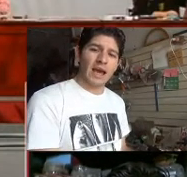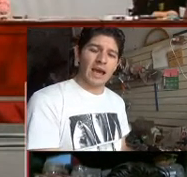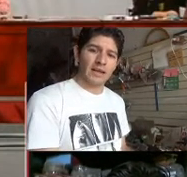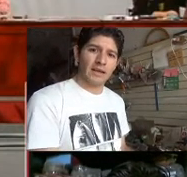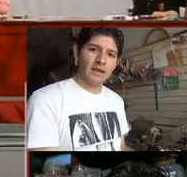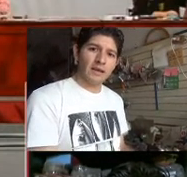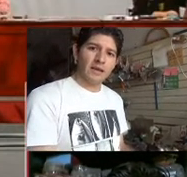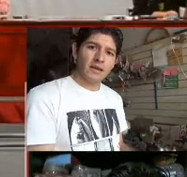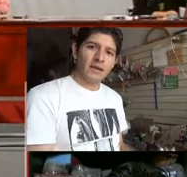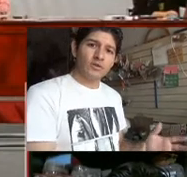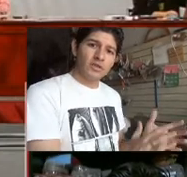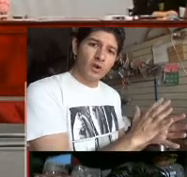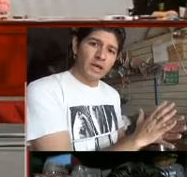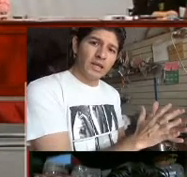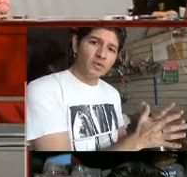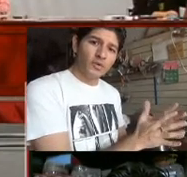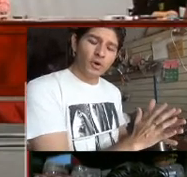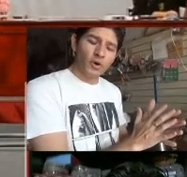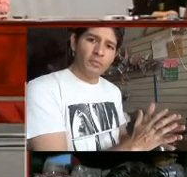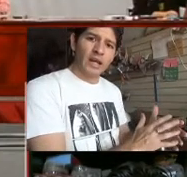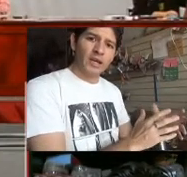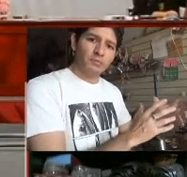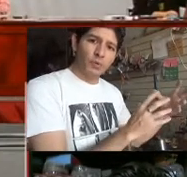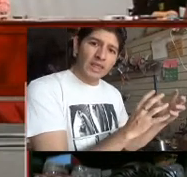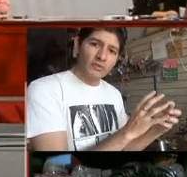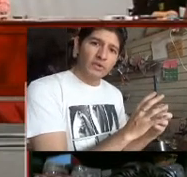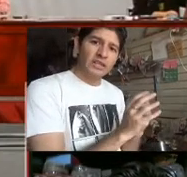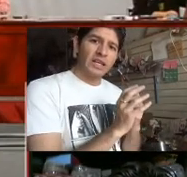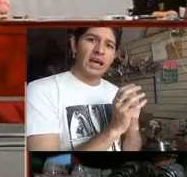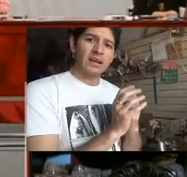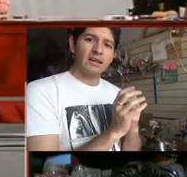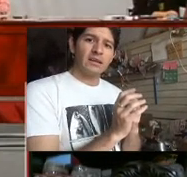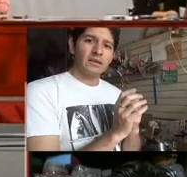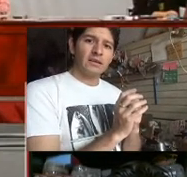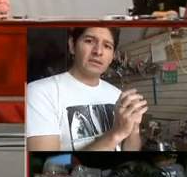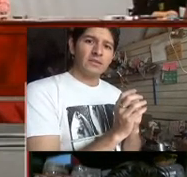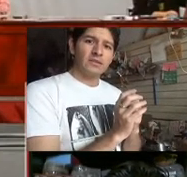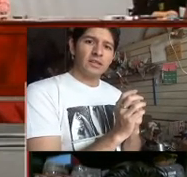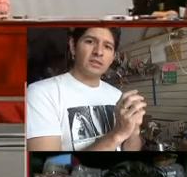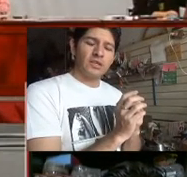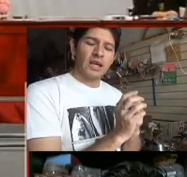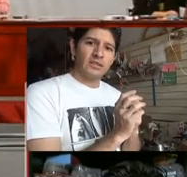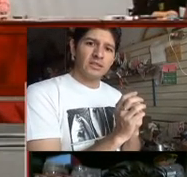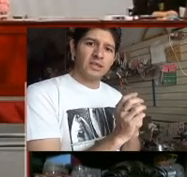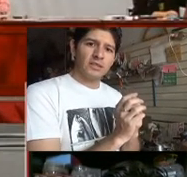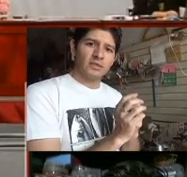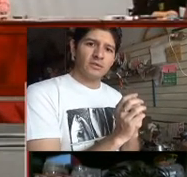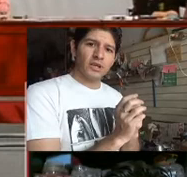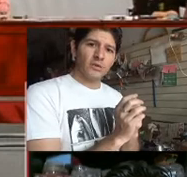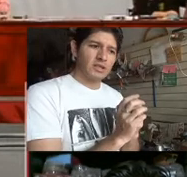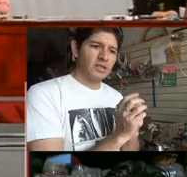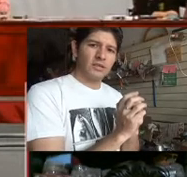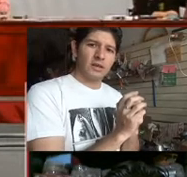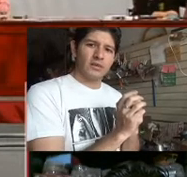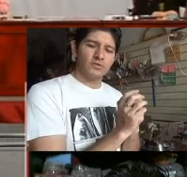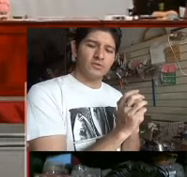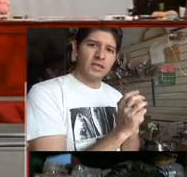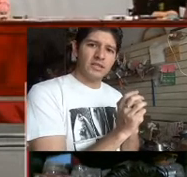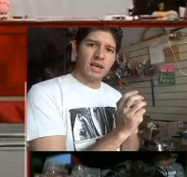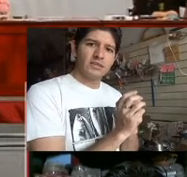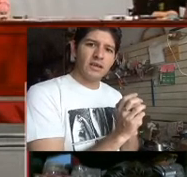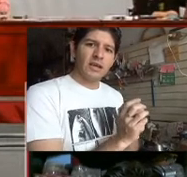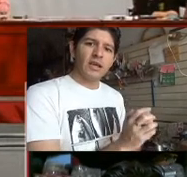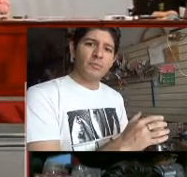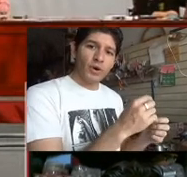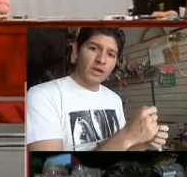sea pegajosa, hace que las moléculas son grandes, son altamente pegajosas, se adhieren rápidamente,